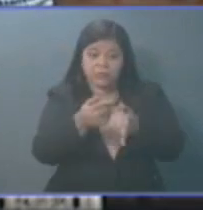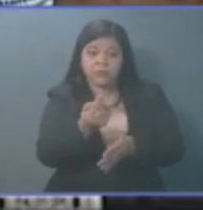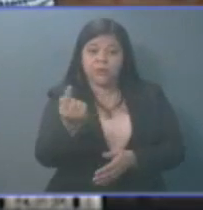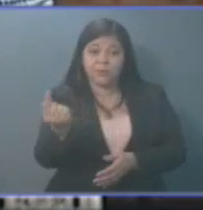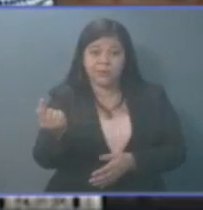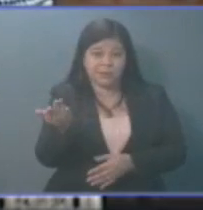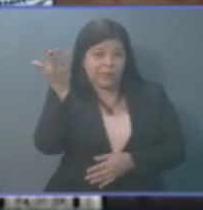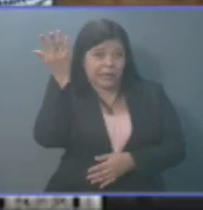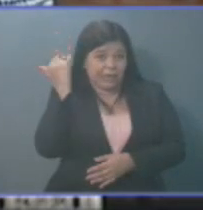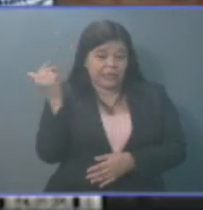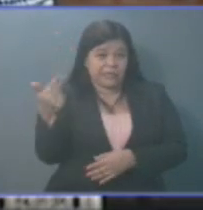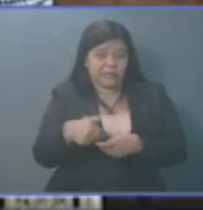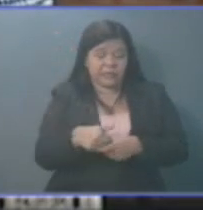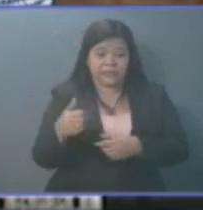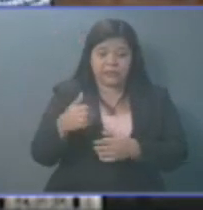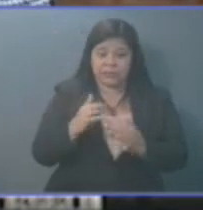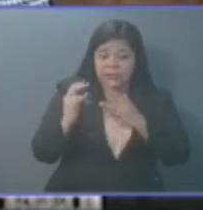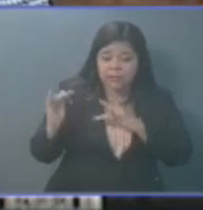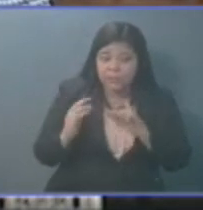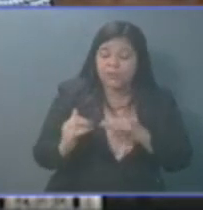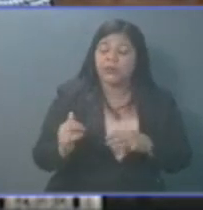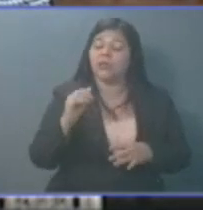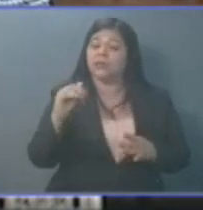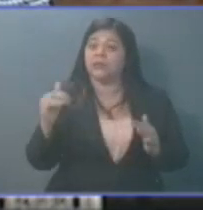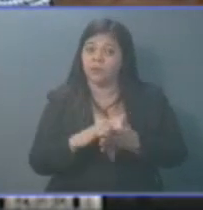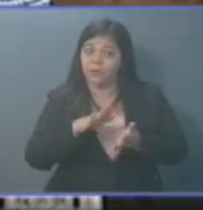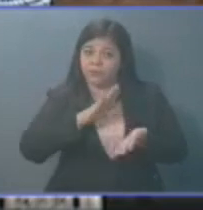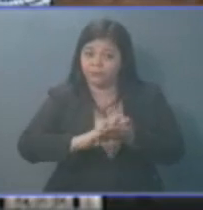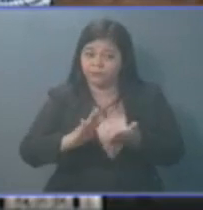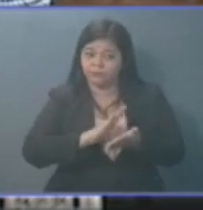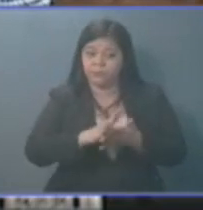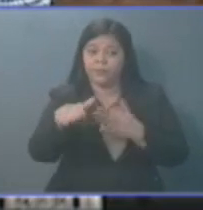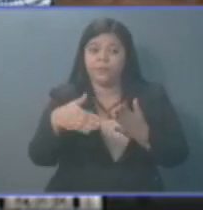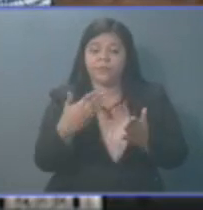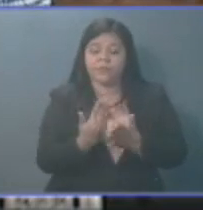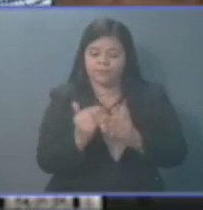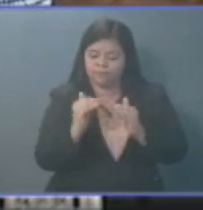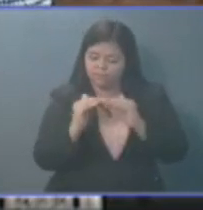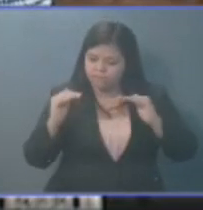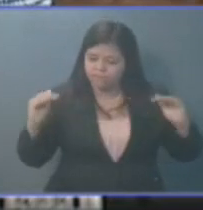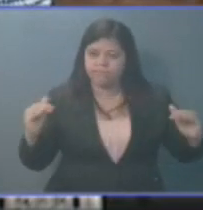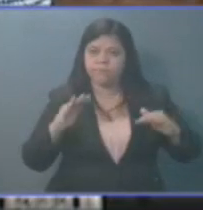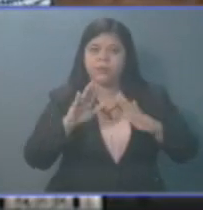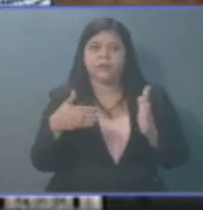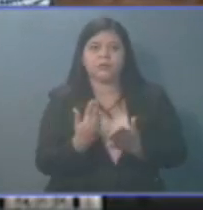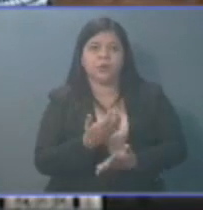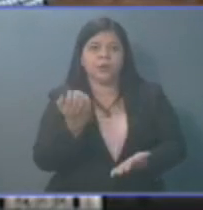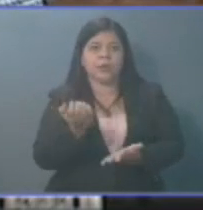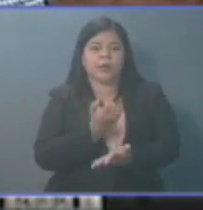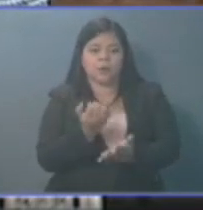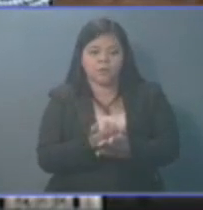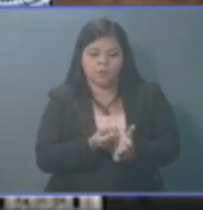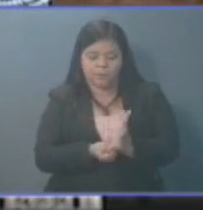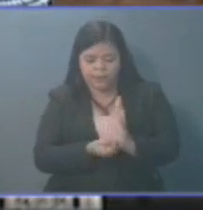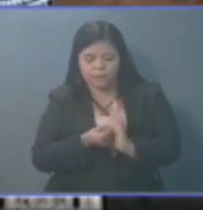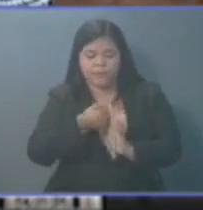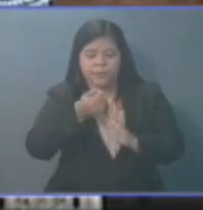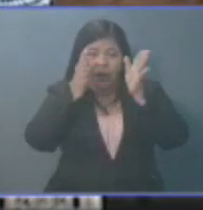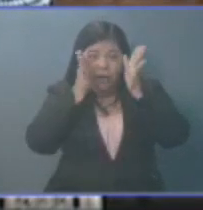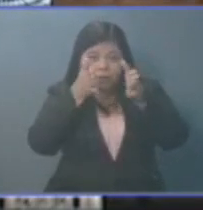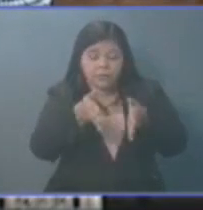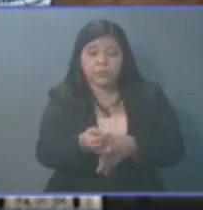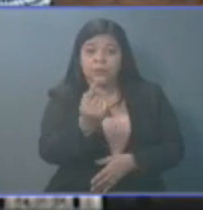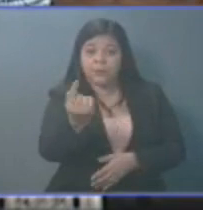Veteranos y Excombatientes, y 04, Financiamiento para la Estabilización y Fomento Económico para la Atención